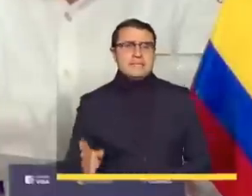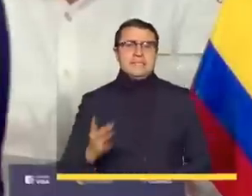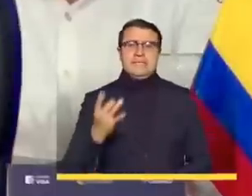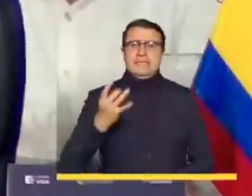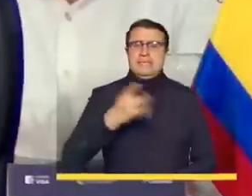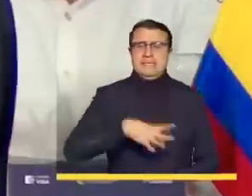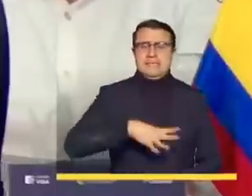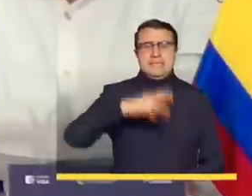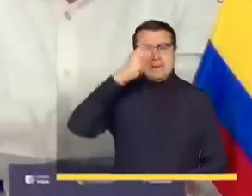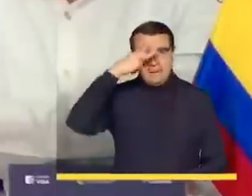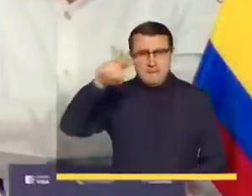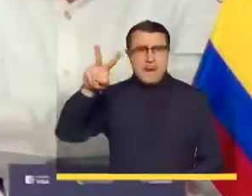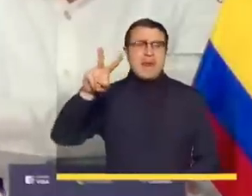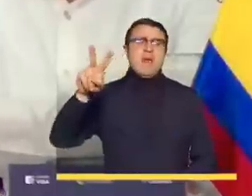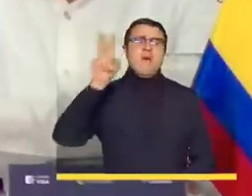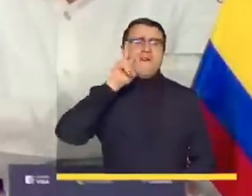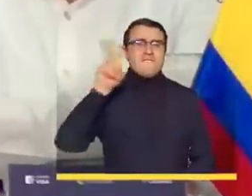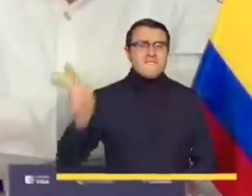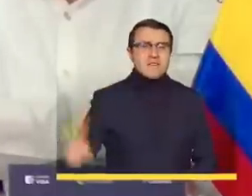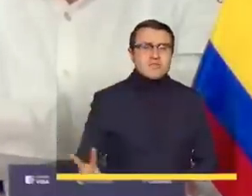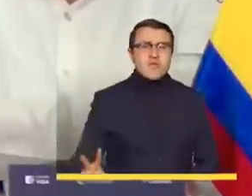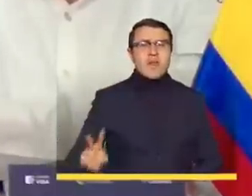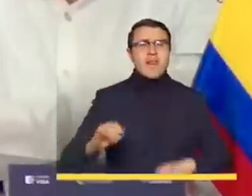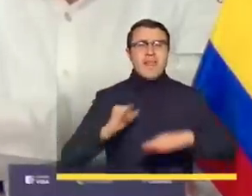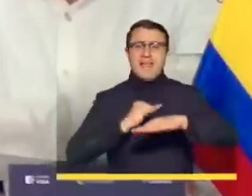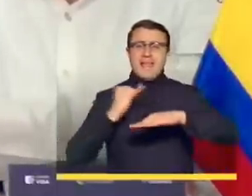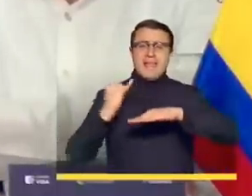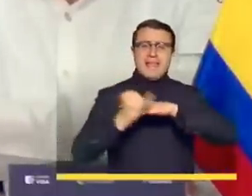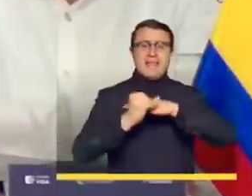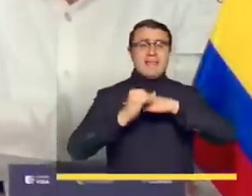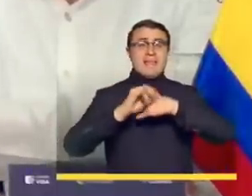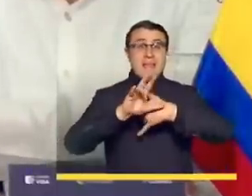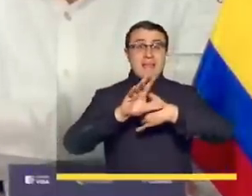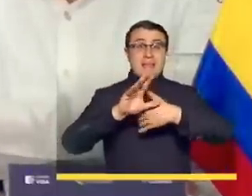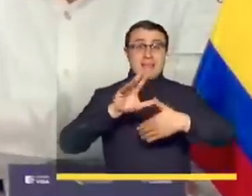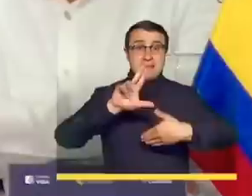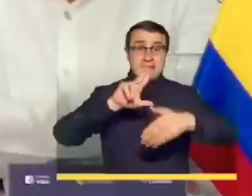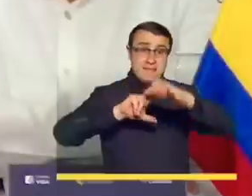Venezuela, a las islas del Caribe. Hay un país ya destruido hoy.